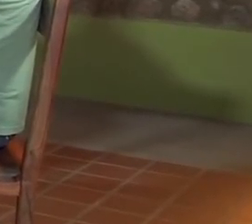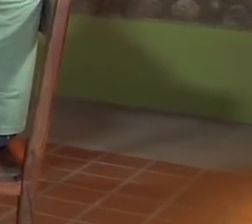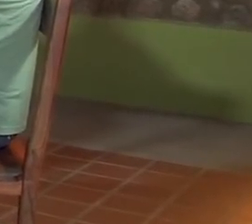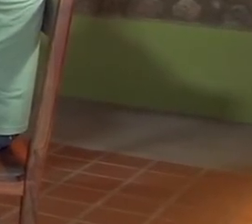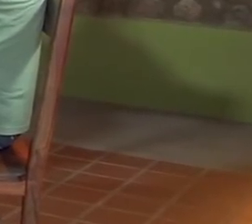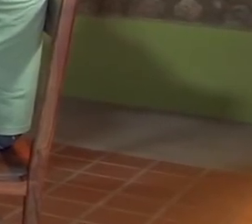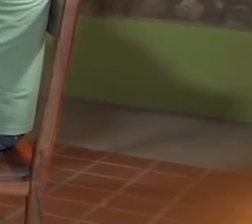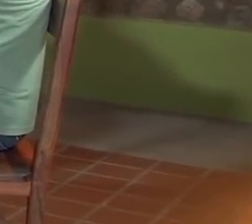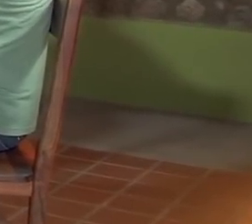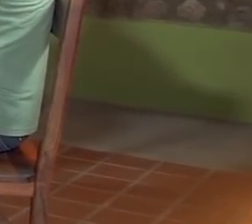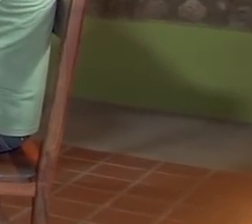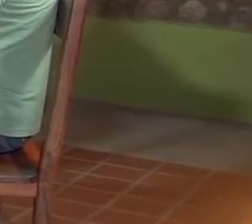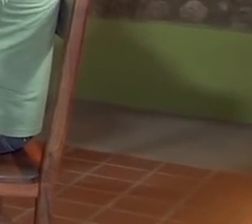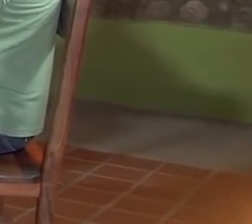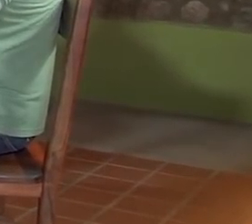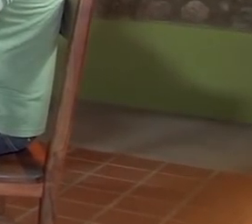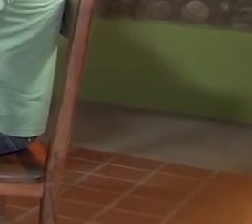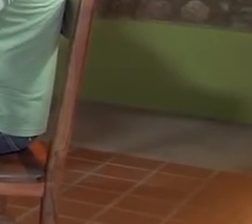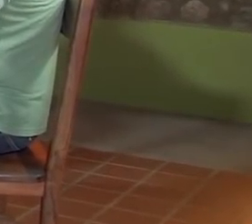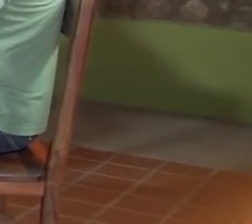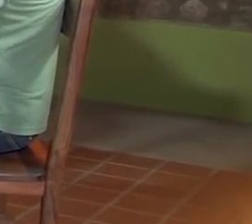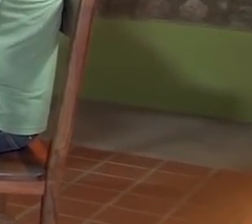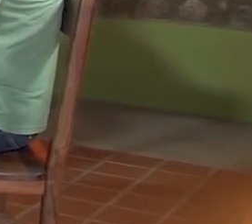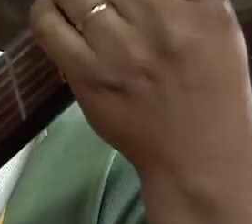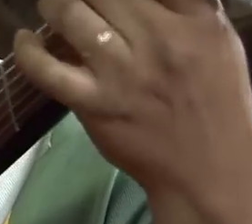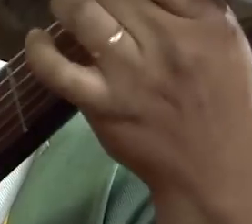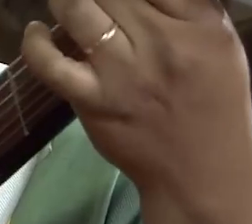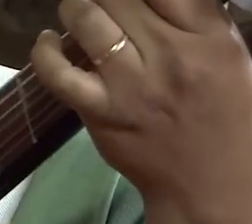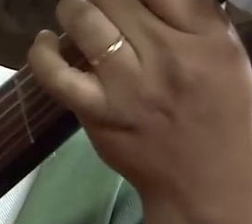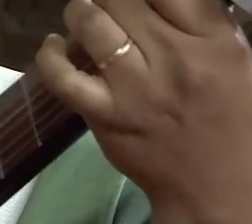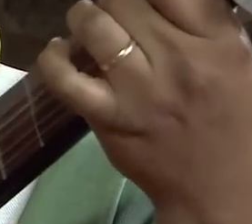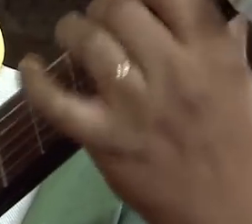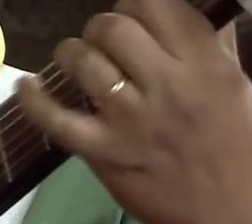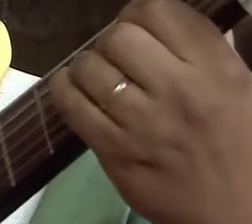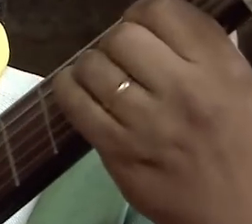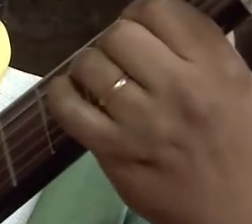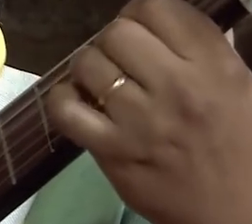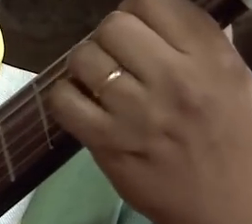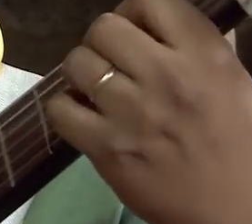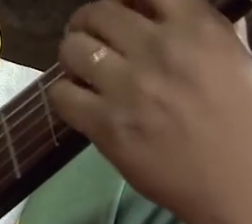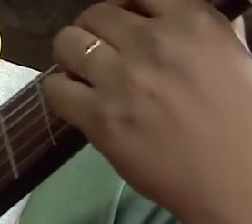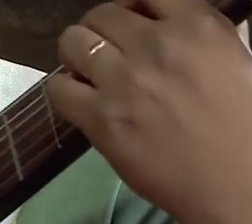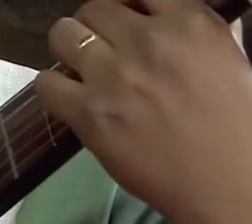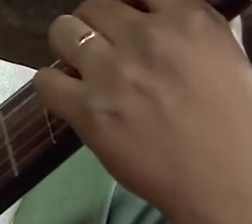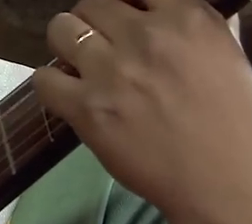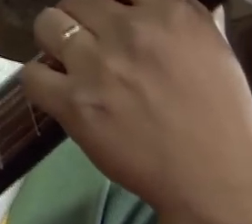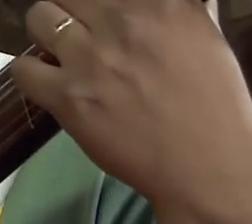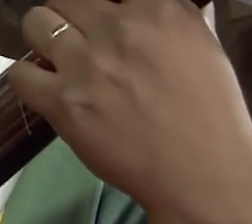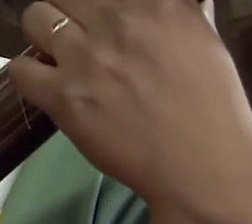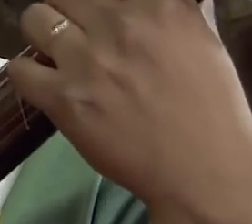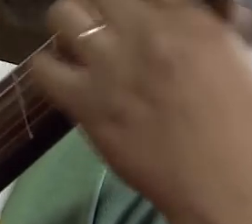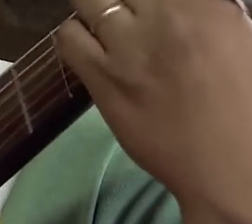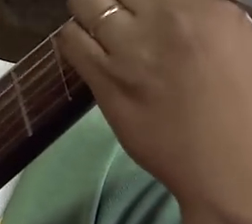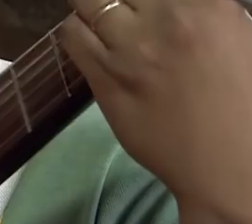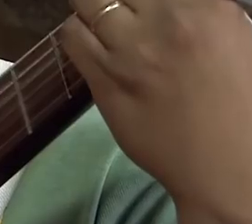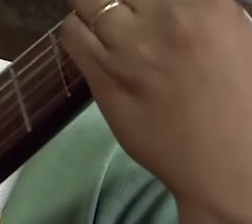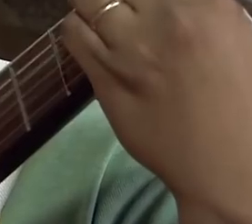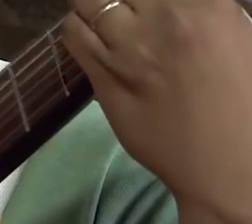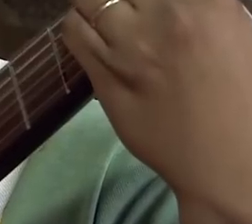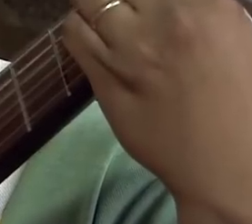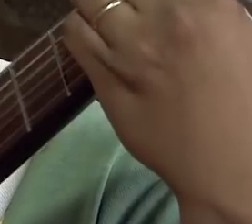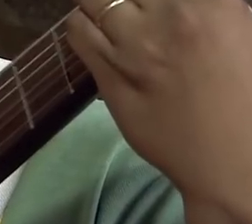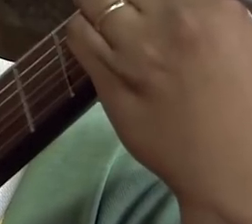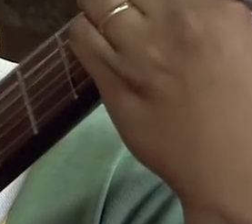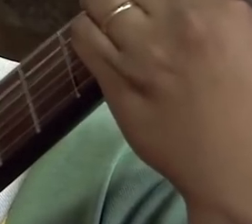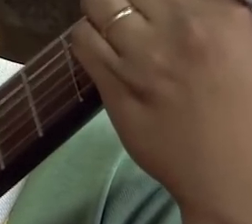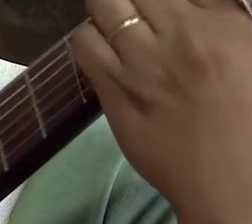la buena noticia. Con su lucha y con su ofrenda traen la